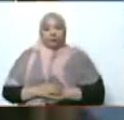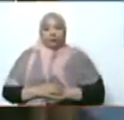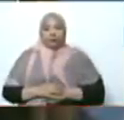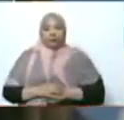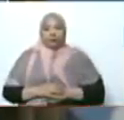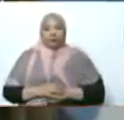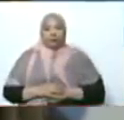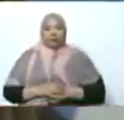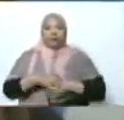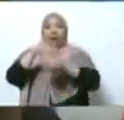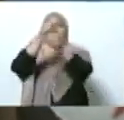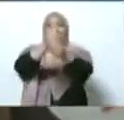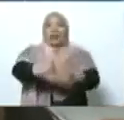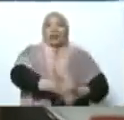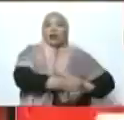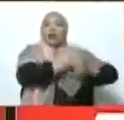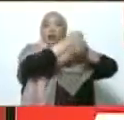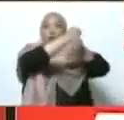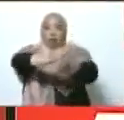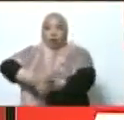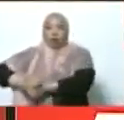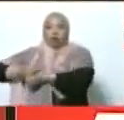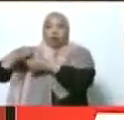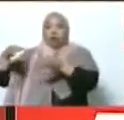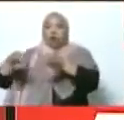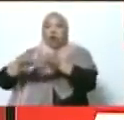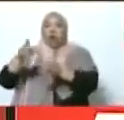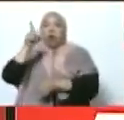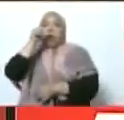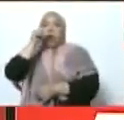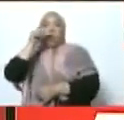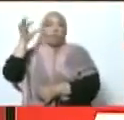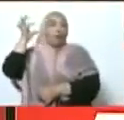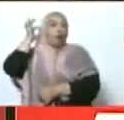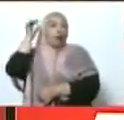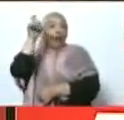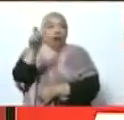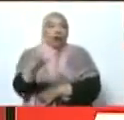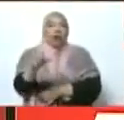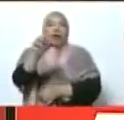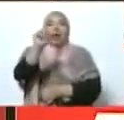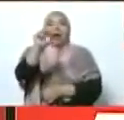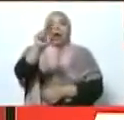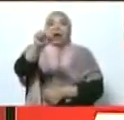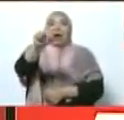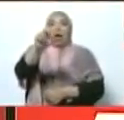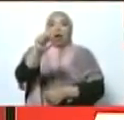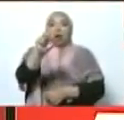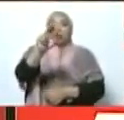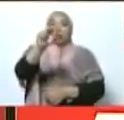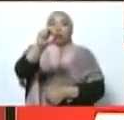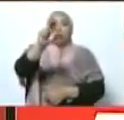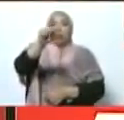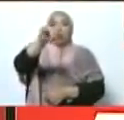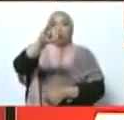Para Delta Amacuro, compañero Antonio Galíndez, será el enlace para el Estado del